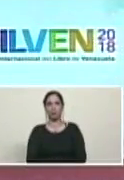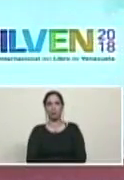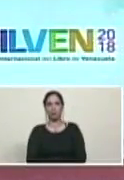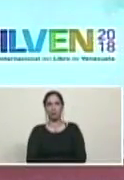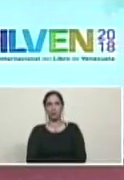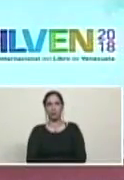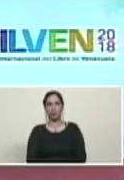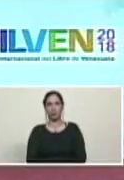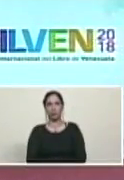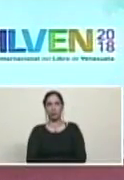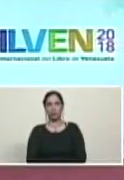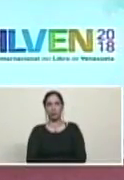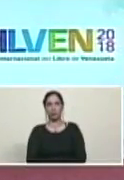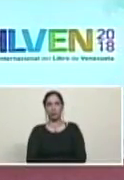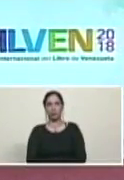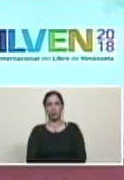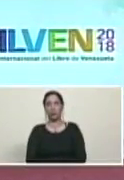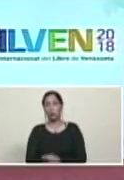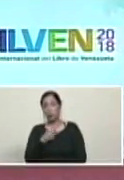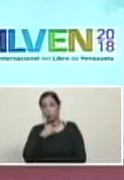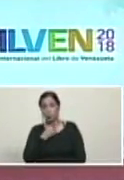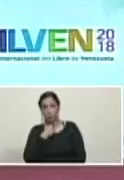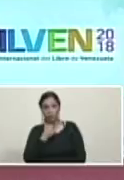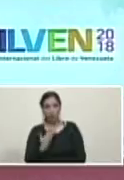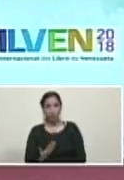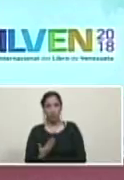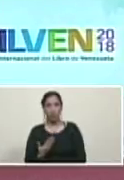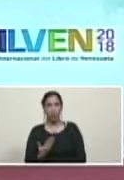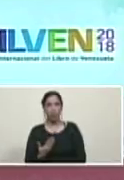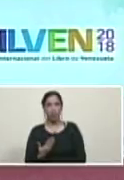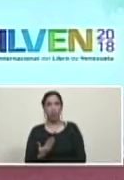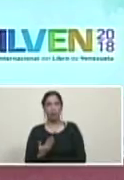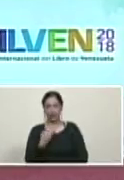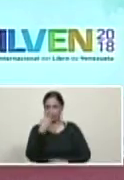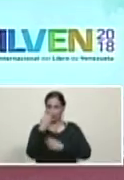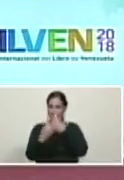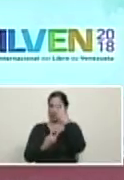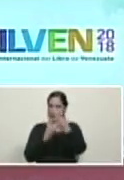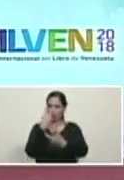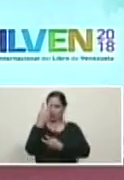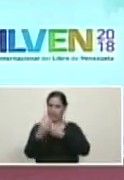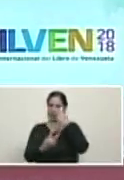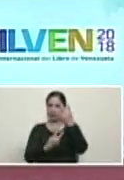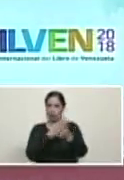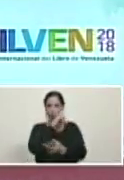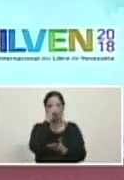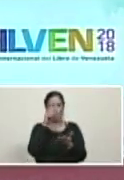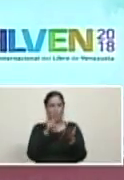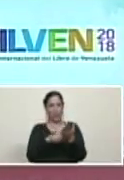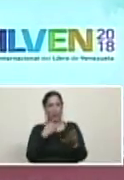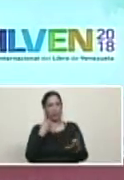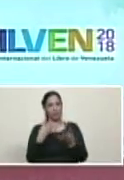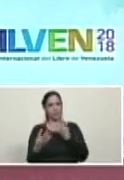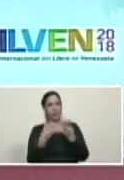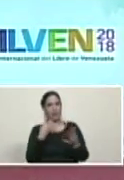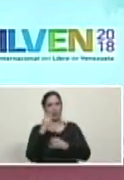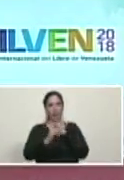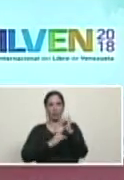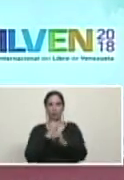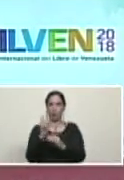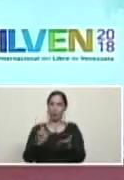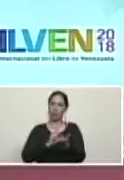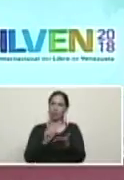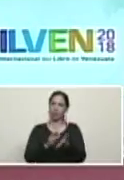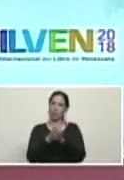Me gustaría solamente dedicarme la próxima semana a recorrer la Feria Internacional del Libro. Aquel que tenga tiempo, hágalo,